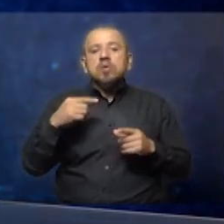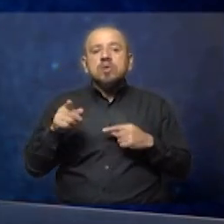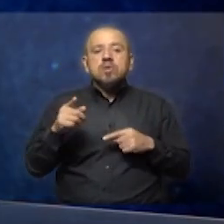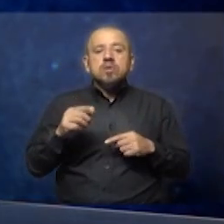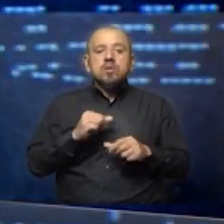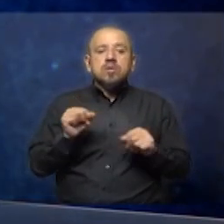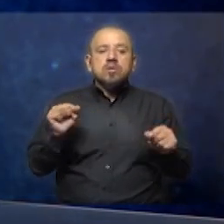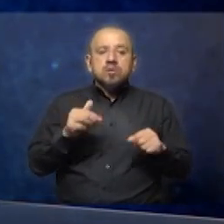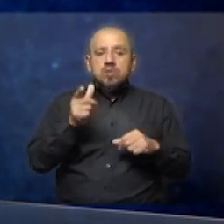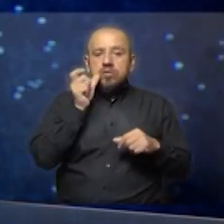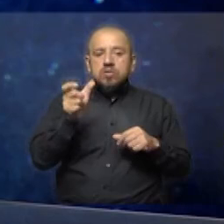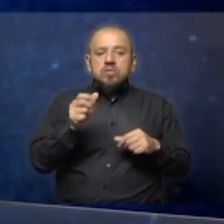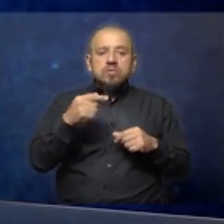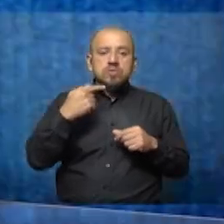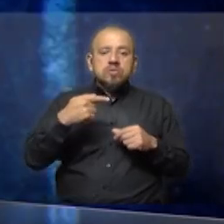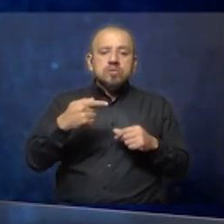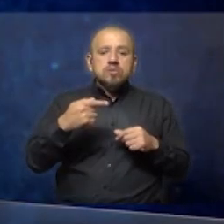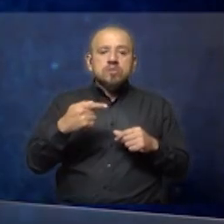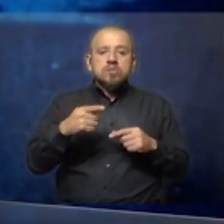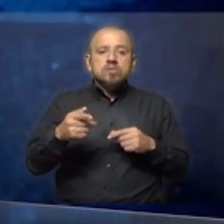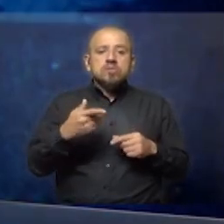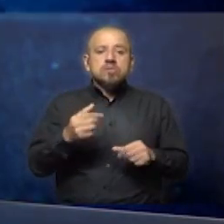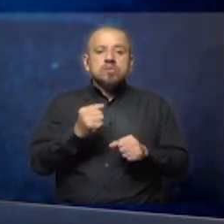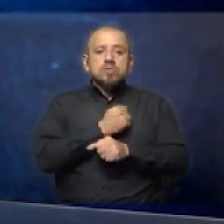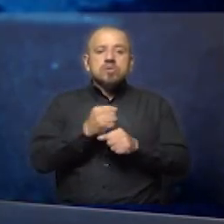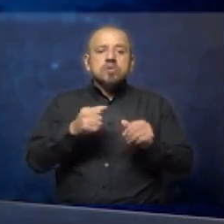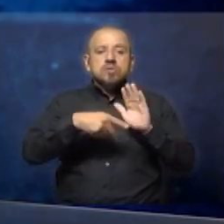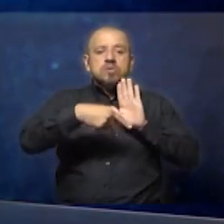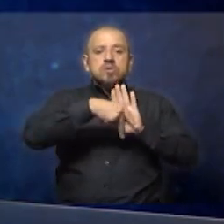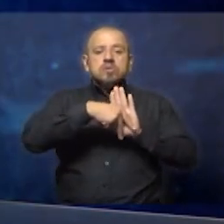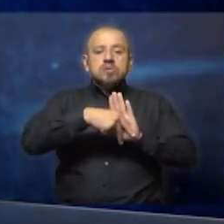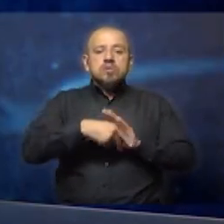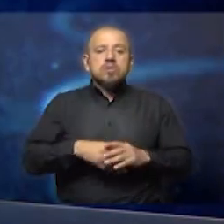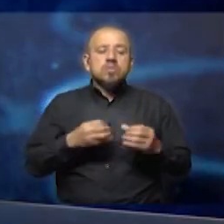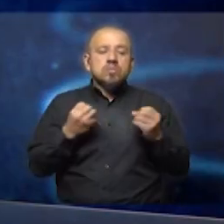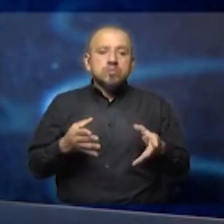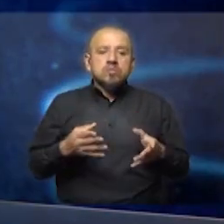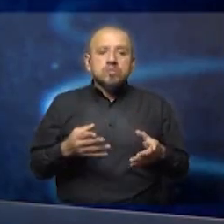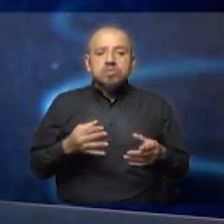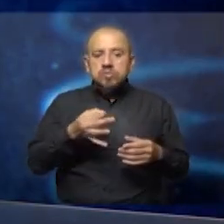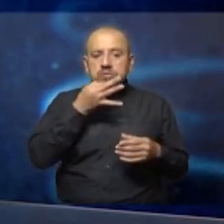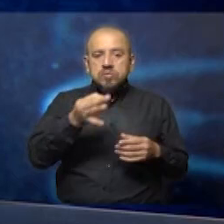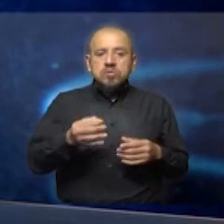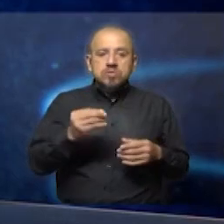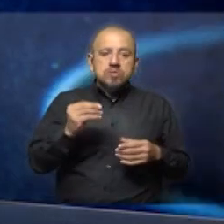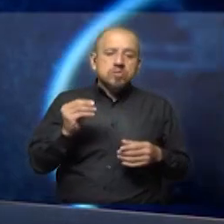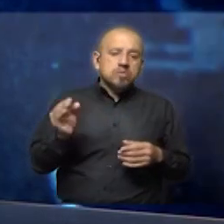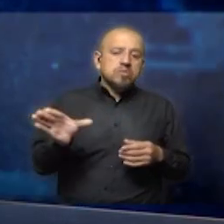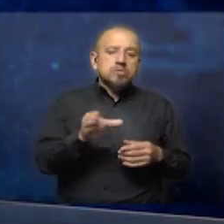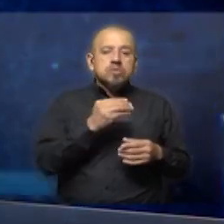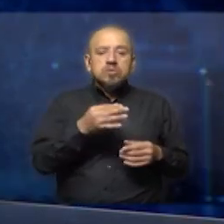poder argumentar negativamente a la aprobación de esta Norma Por eso es que suena tan extraño cuando todos